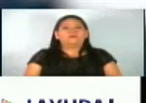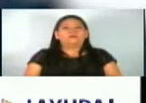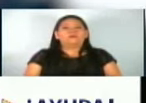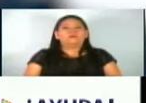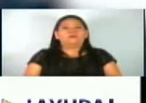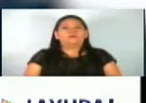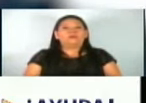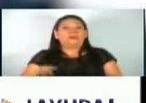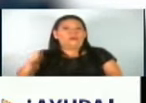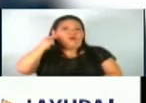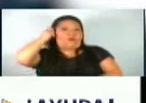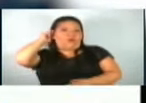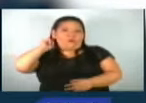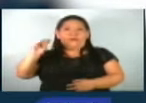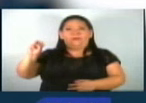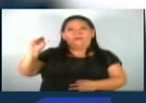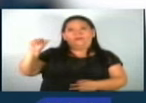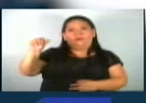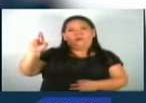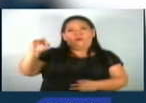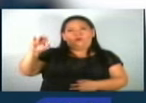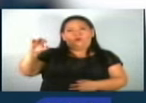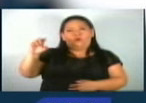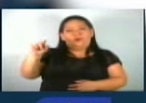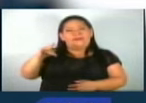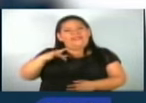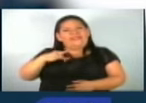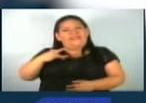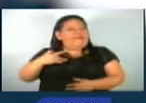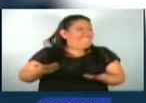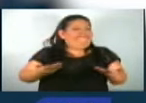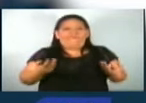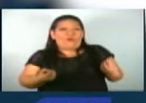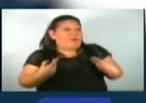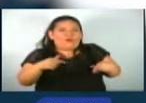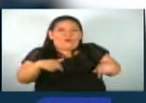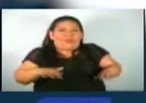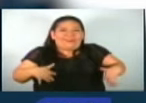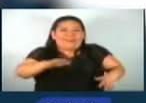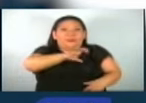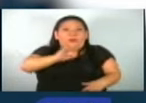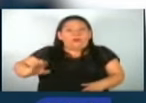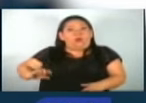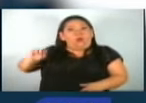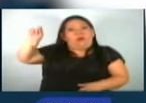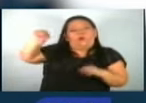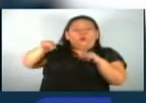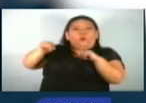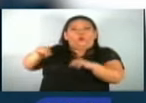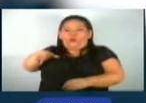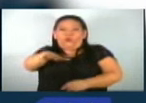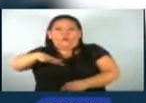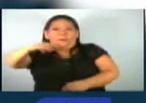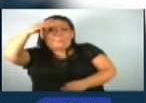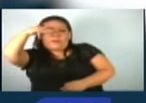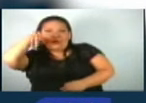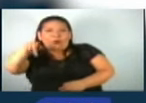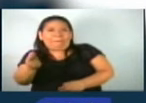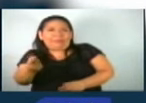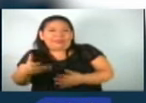8, 29, 30, 31, 32, 33, 34, 35. Mauricio Calderón, un joven salvadoreño empujado por las faltas de oportunidades, falleció en el desierto entre México y los Estados